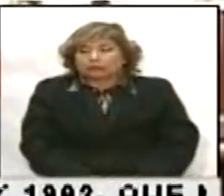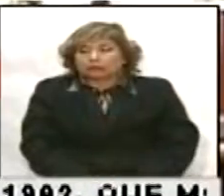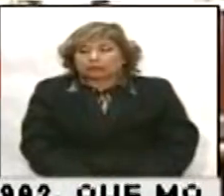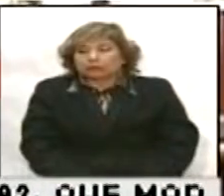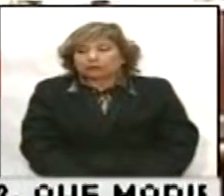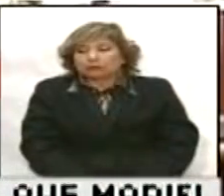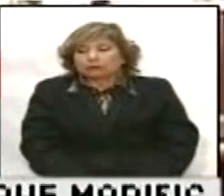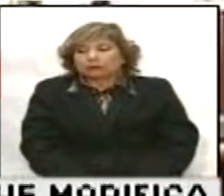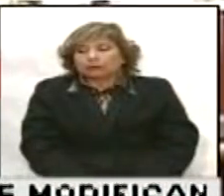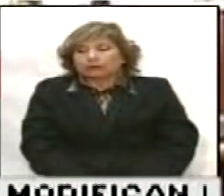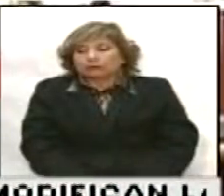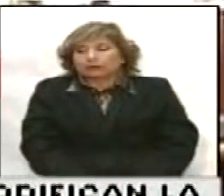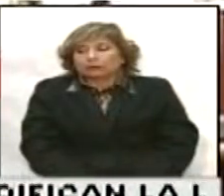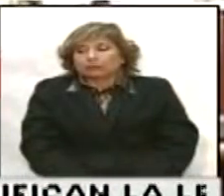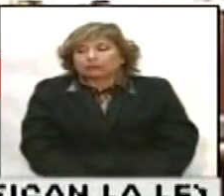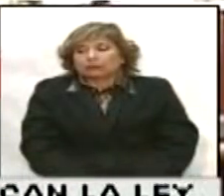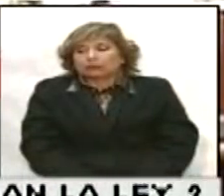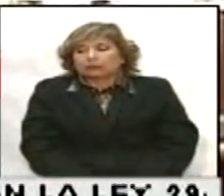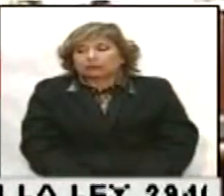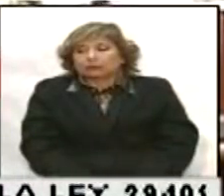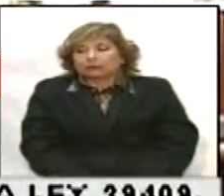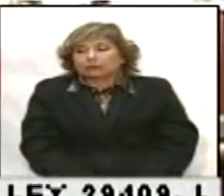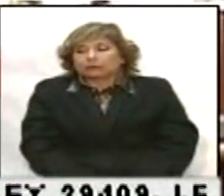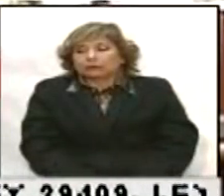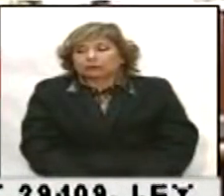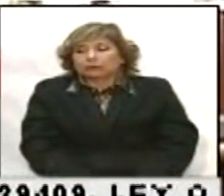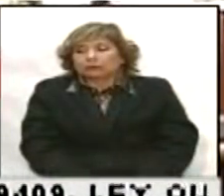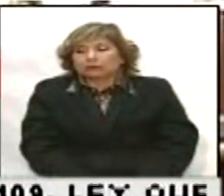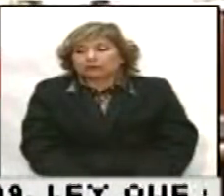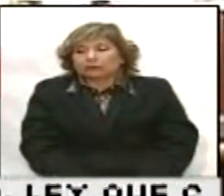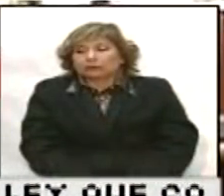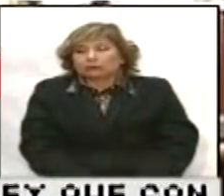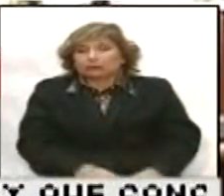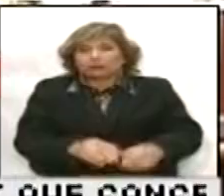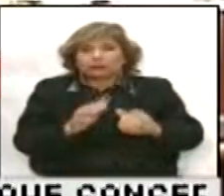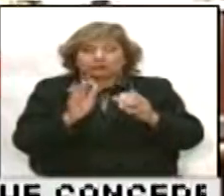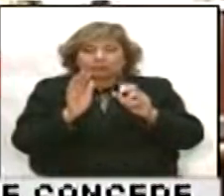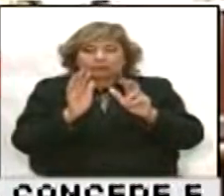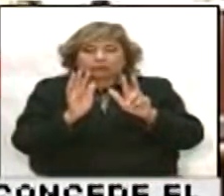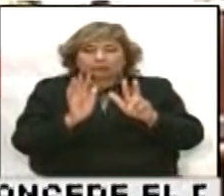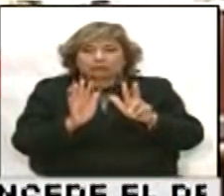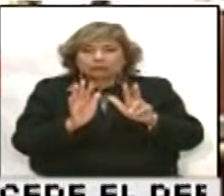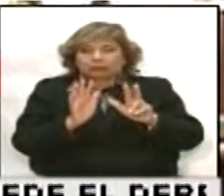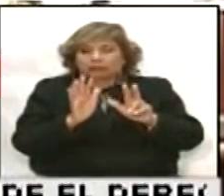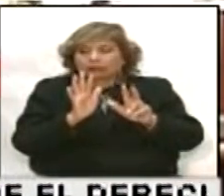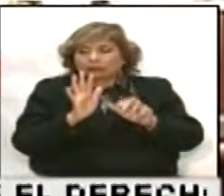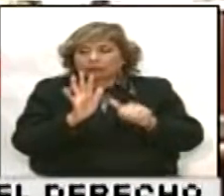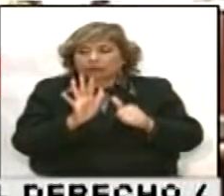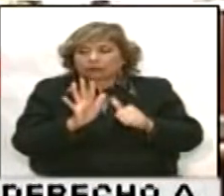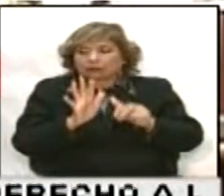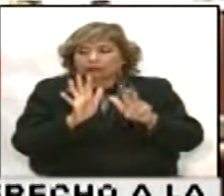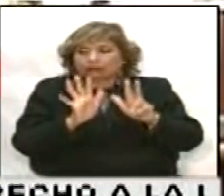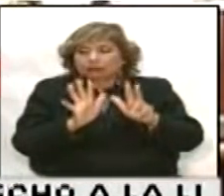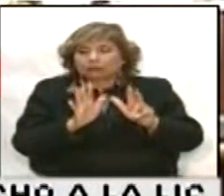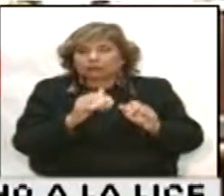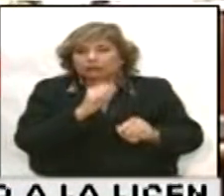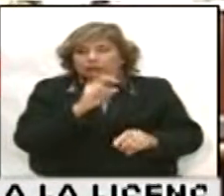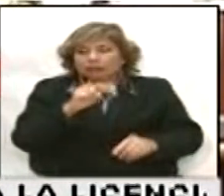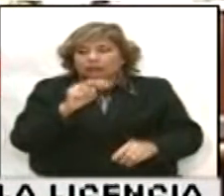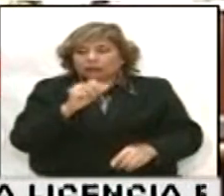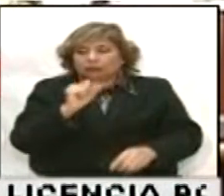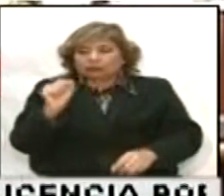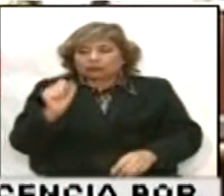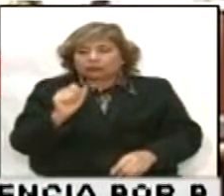cómo es el resultado para ver cómo voto. Creo que es lo más responsable. 68 votos a favor, 22 en contra y